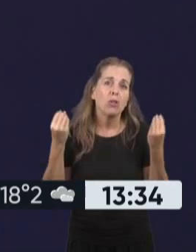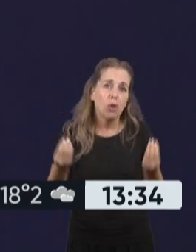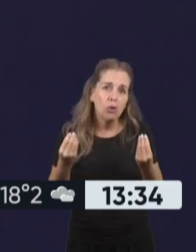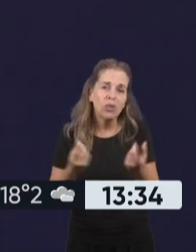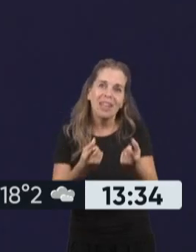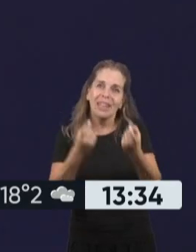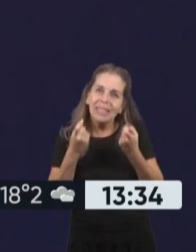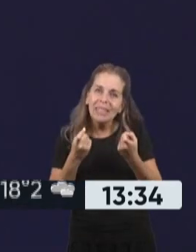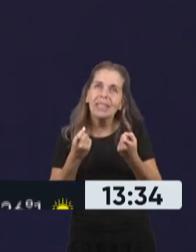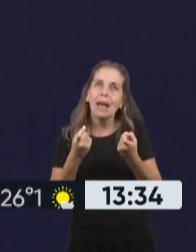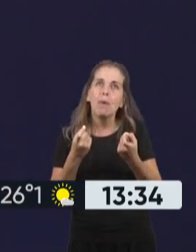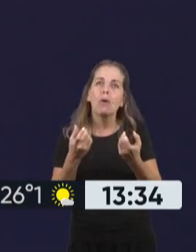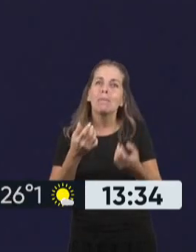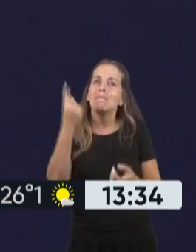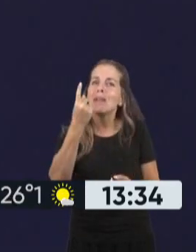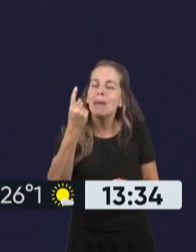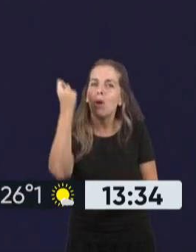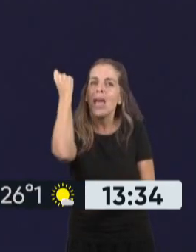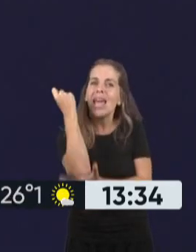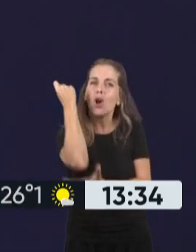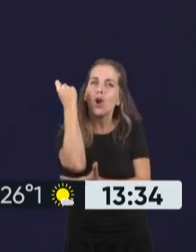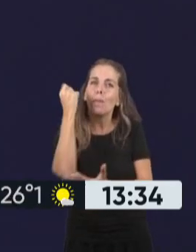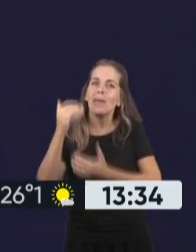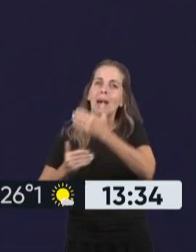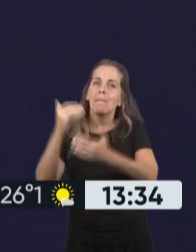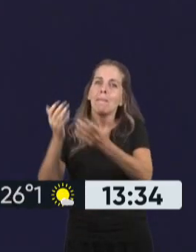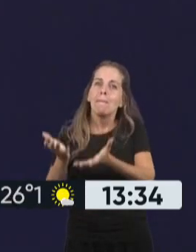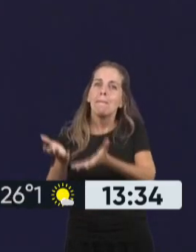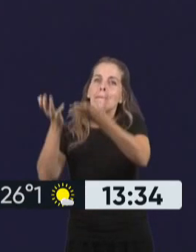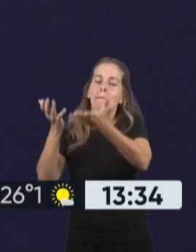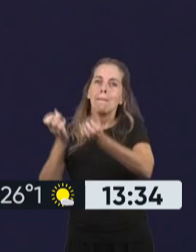más claras, con una economía ordenada y